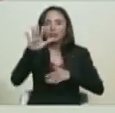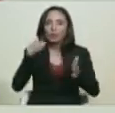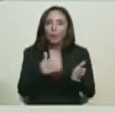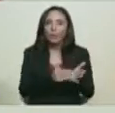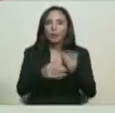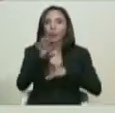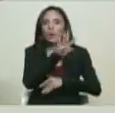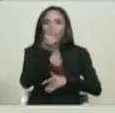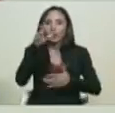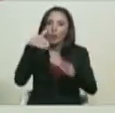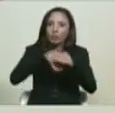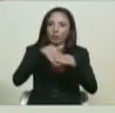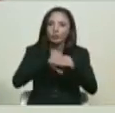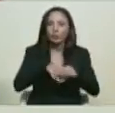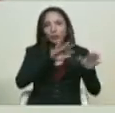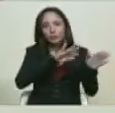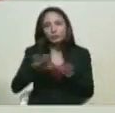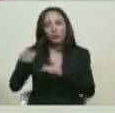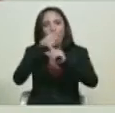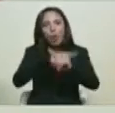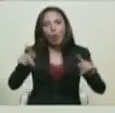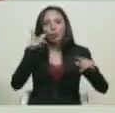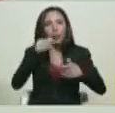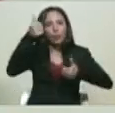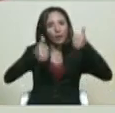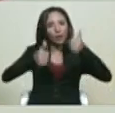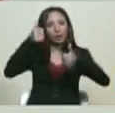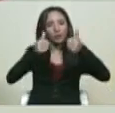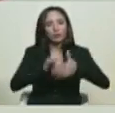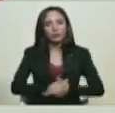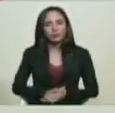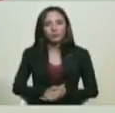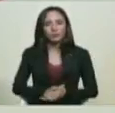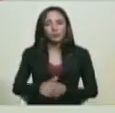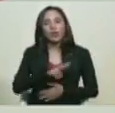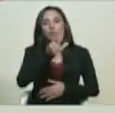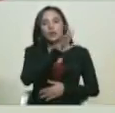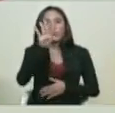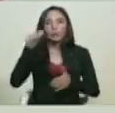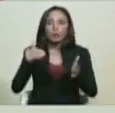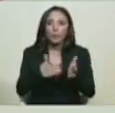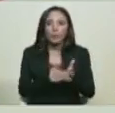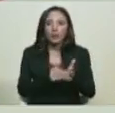925.042 votos. Reinaldo José Quijada Cervoni,